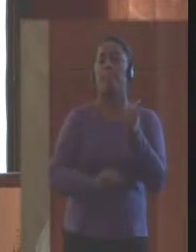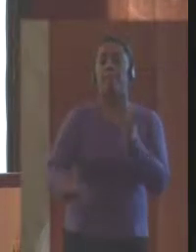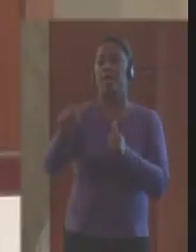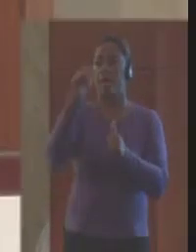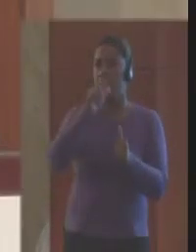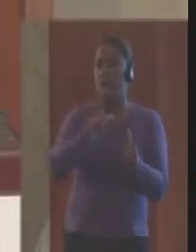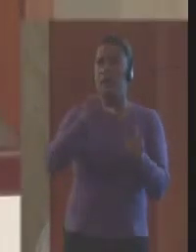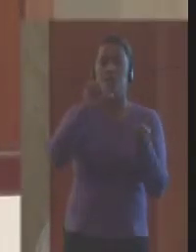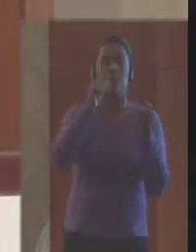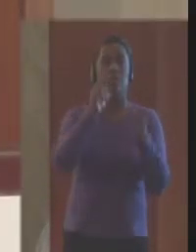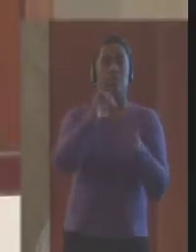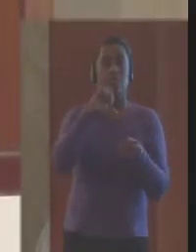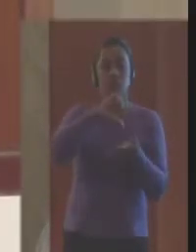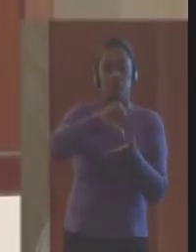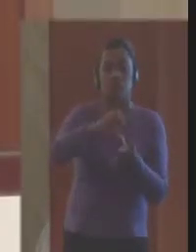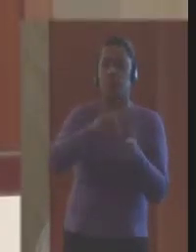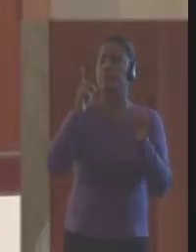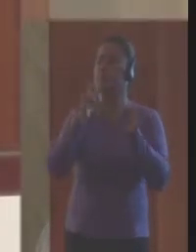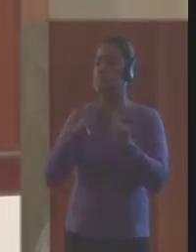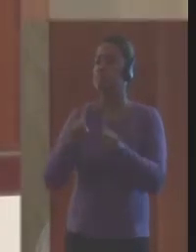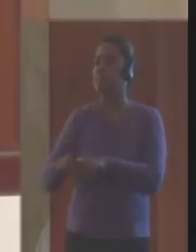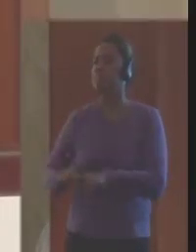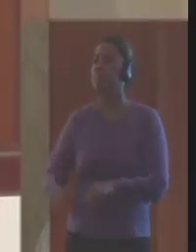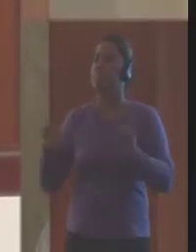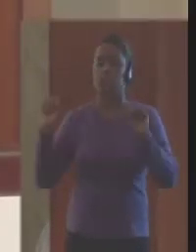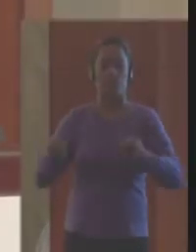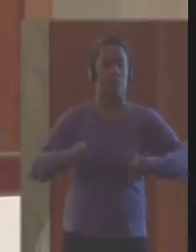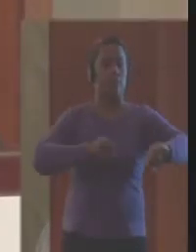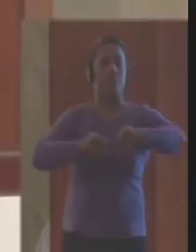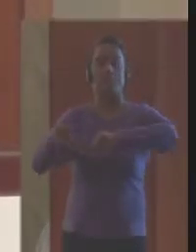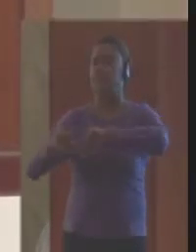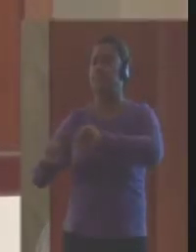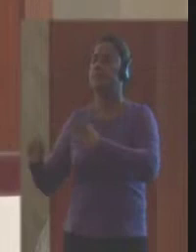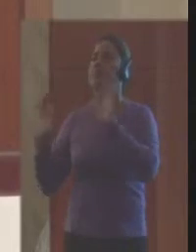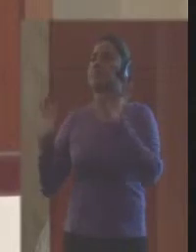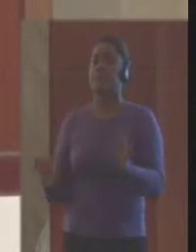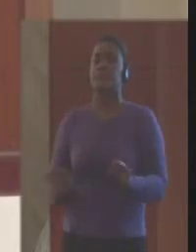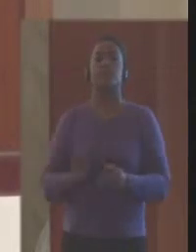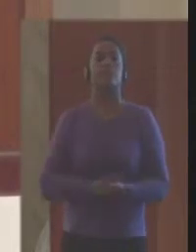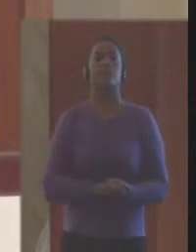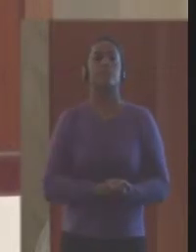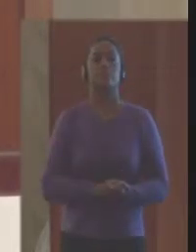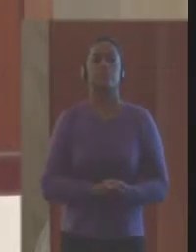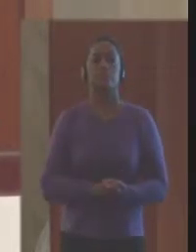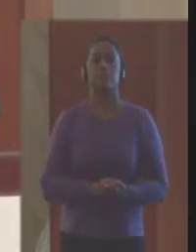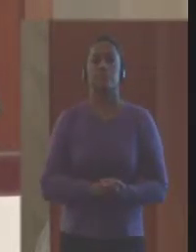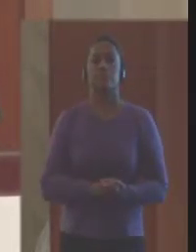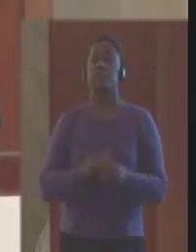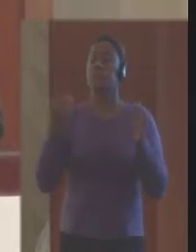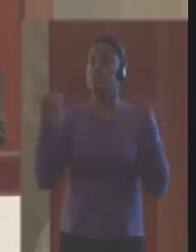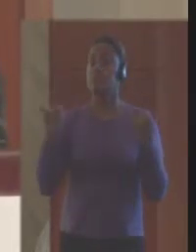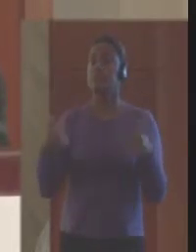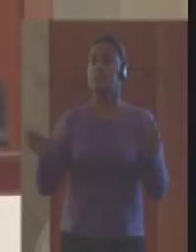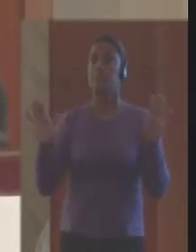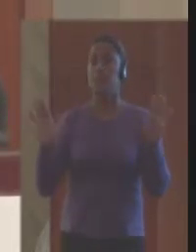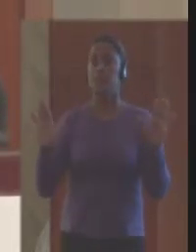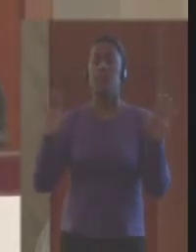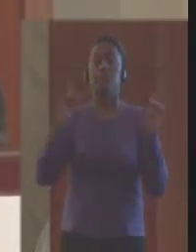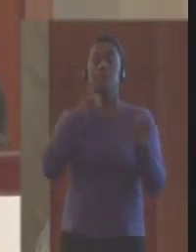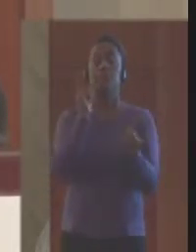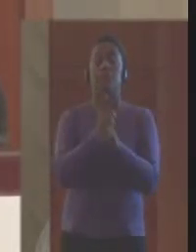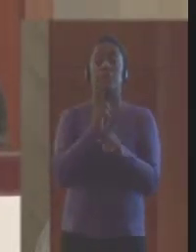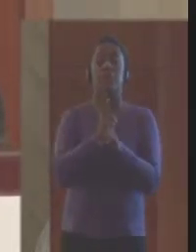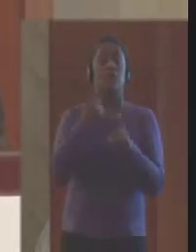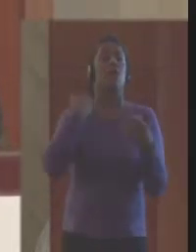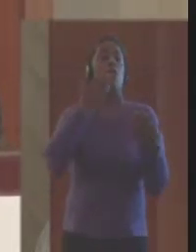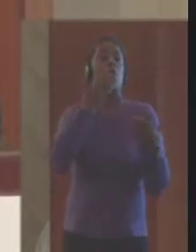un sistema de esos como elemento fundamental de la gestión de riesgos y la adaptación al cambio climático. Y efectivamente establecer incentivos